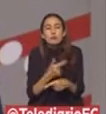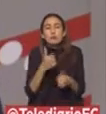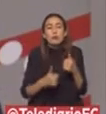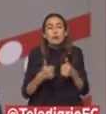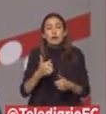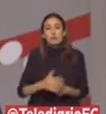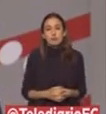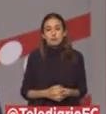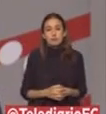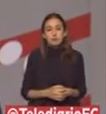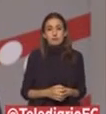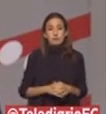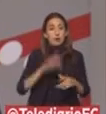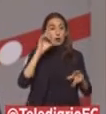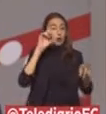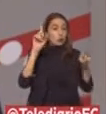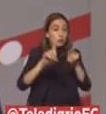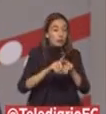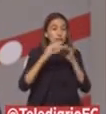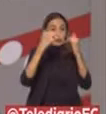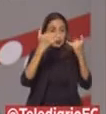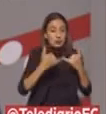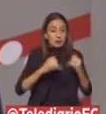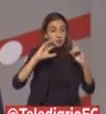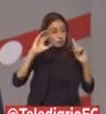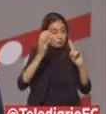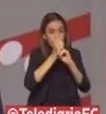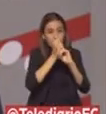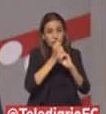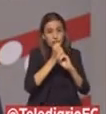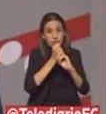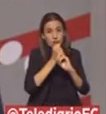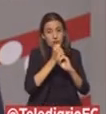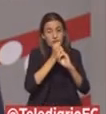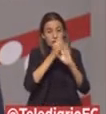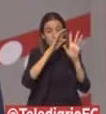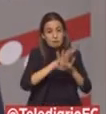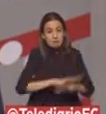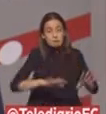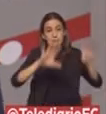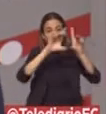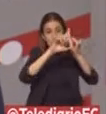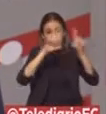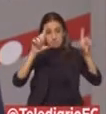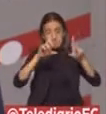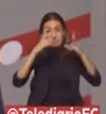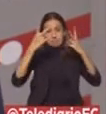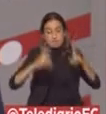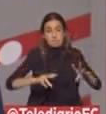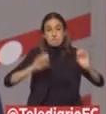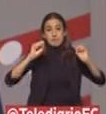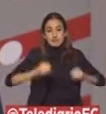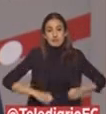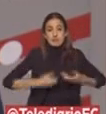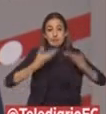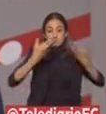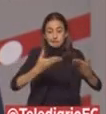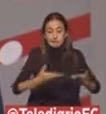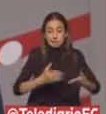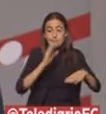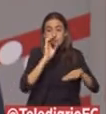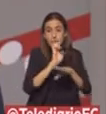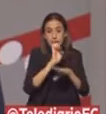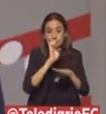alrededor de un tratado de esta naturaleza uno de los retos principales es para la industria local y ahí yo creo que el ecuador tiene que